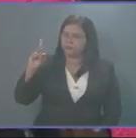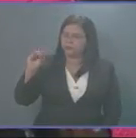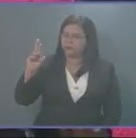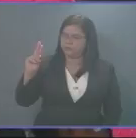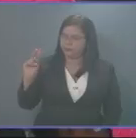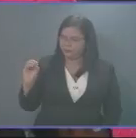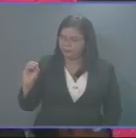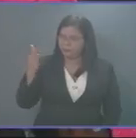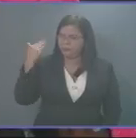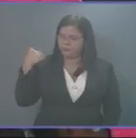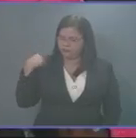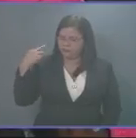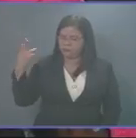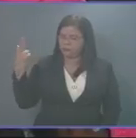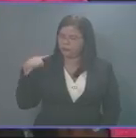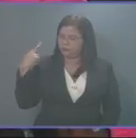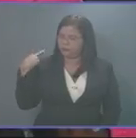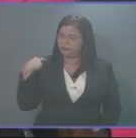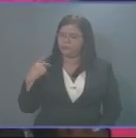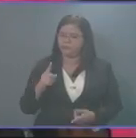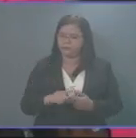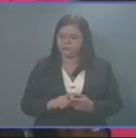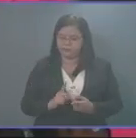dicha institución, al